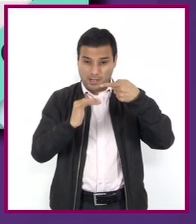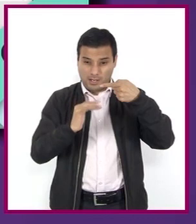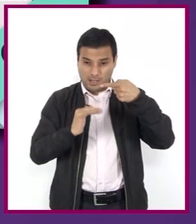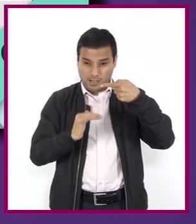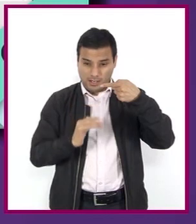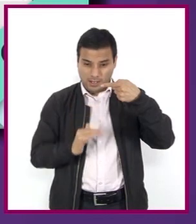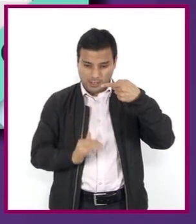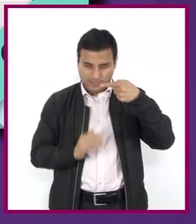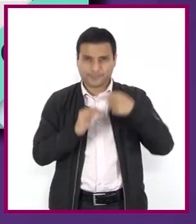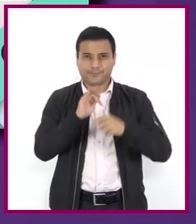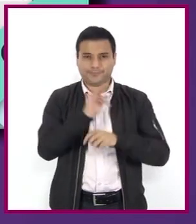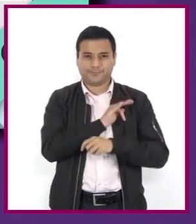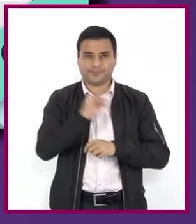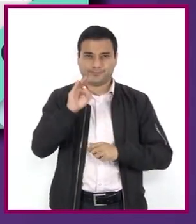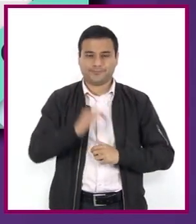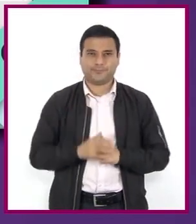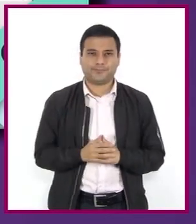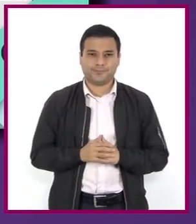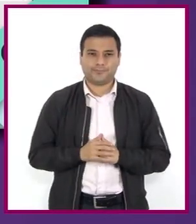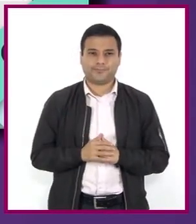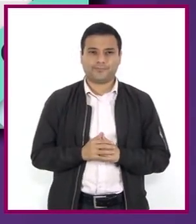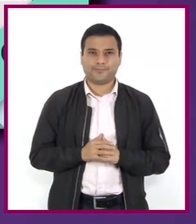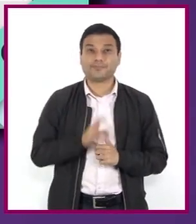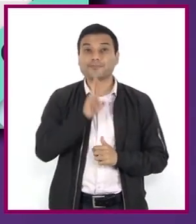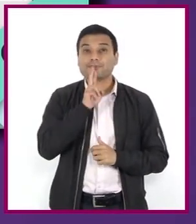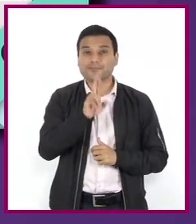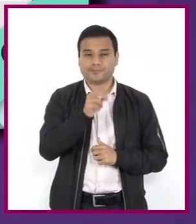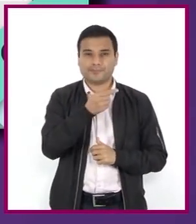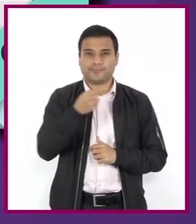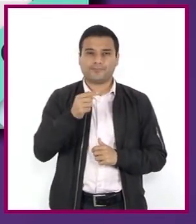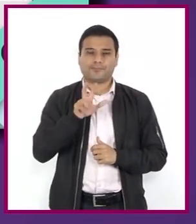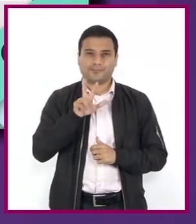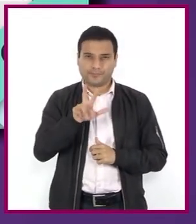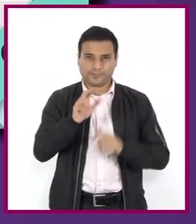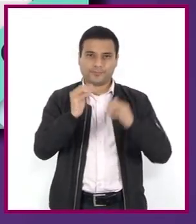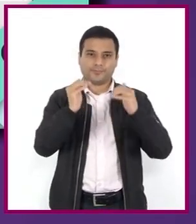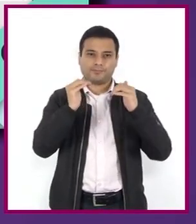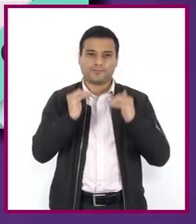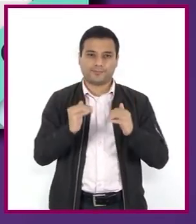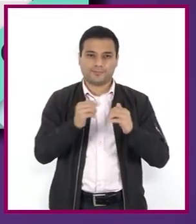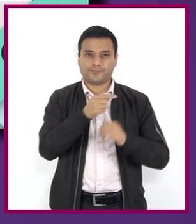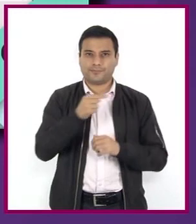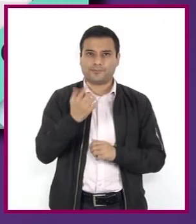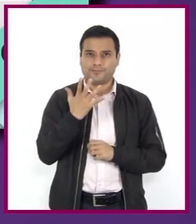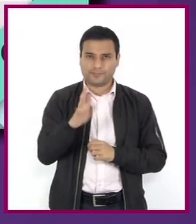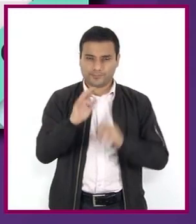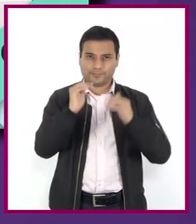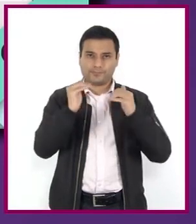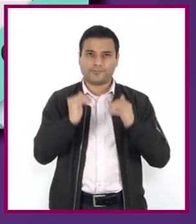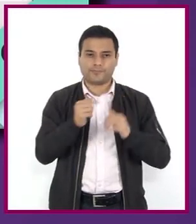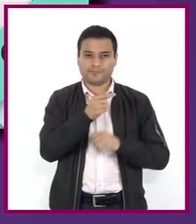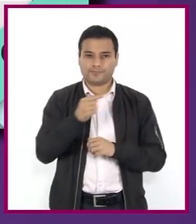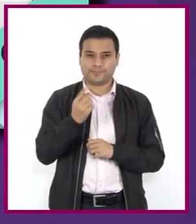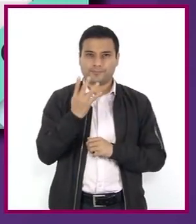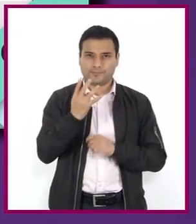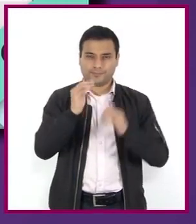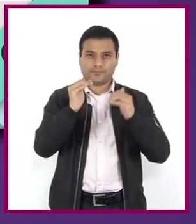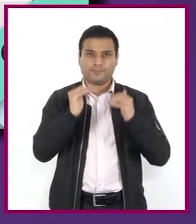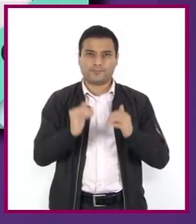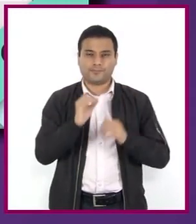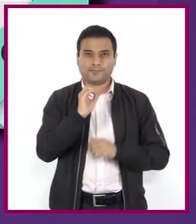propuesto, obtenemos los valores 18 negativo, 10 negativo, 4 negativo,